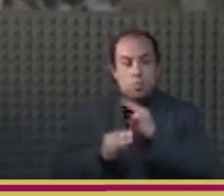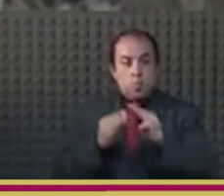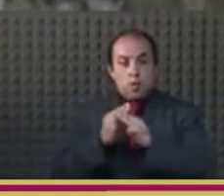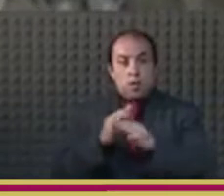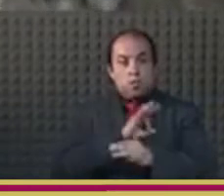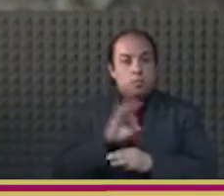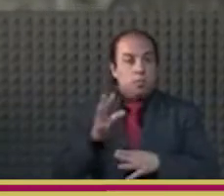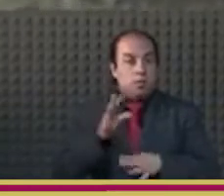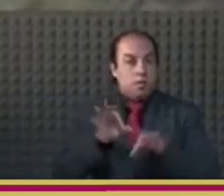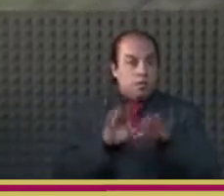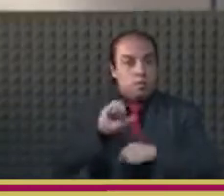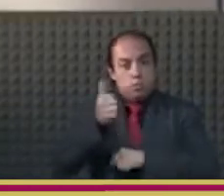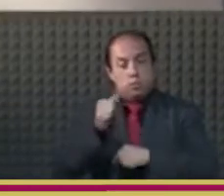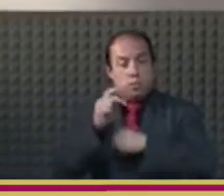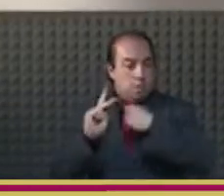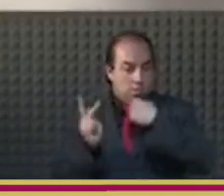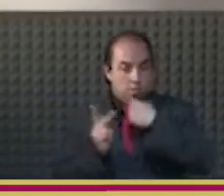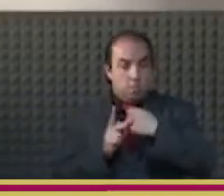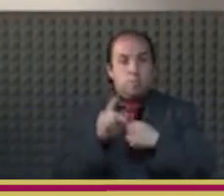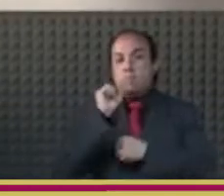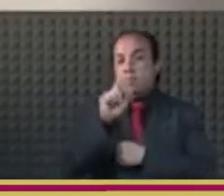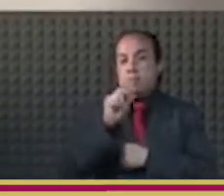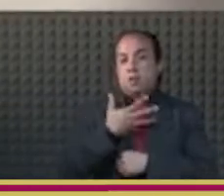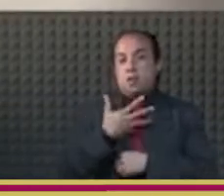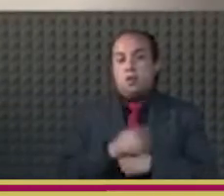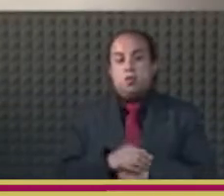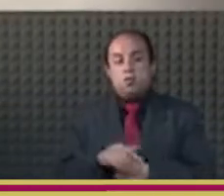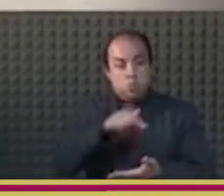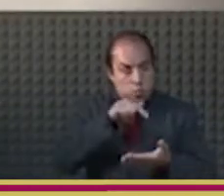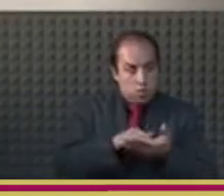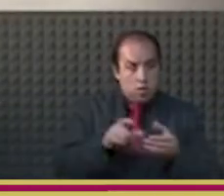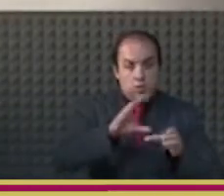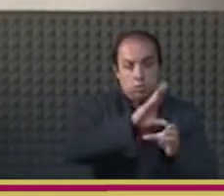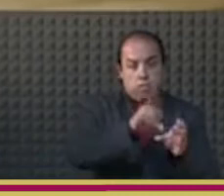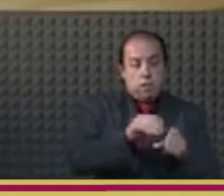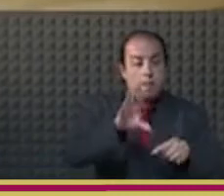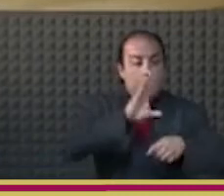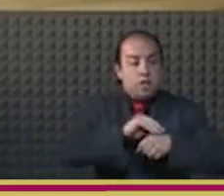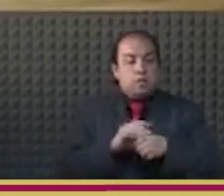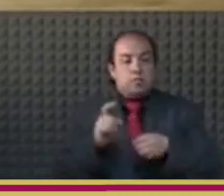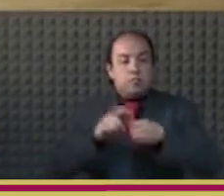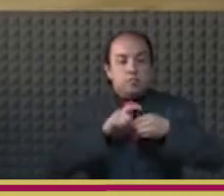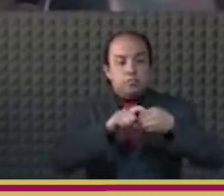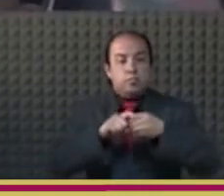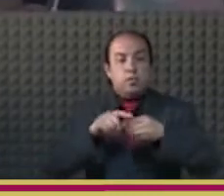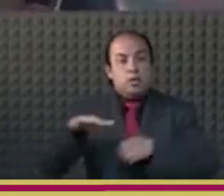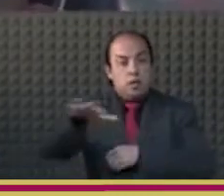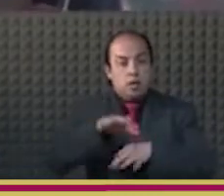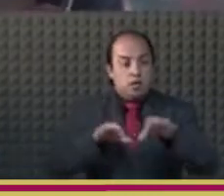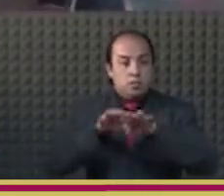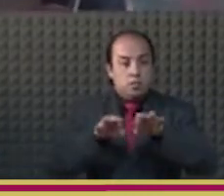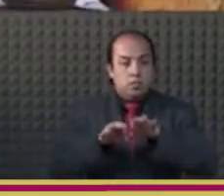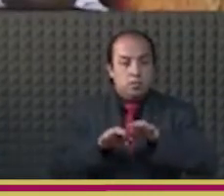que trabajes en otros países. Del mismo modo, contamos con vacantes incluyentes que te permiten insertarte en el mercado laboral